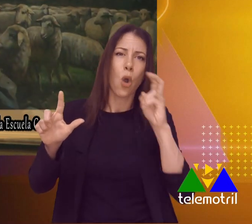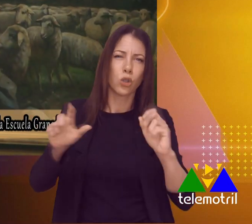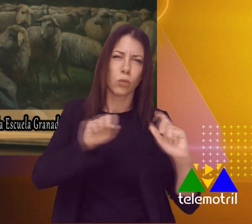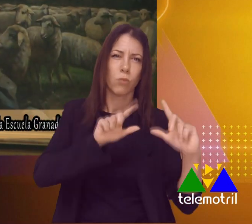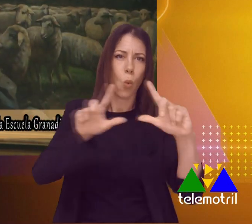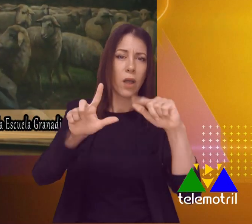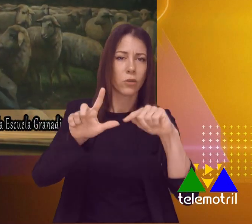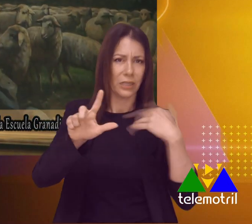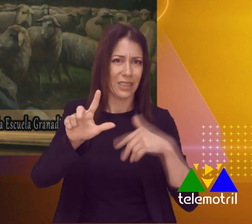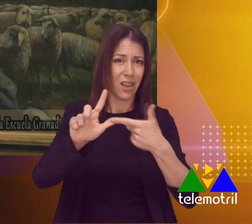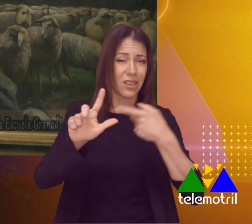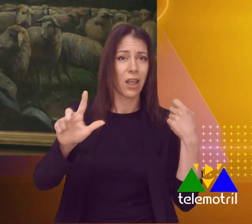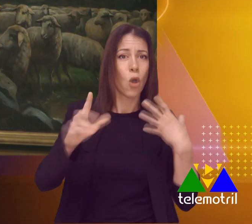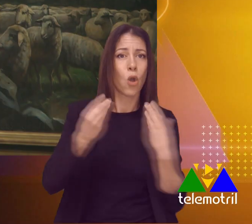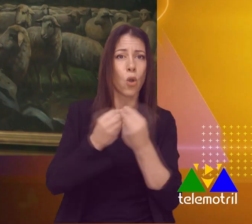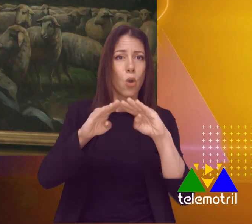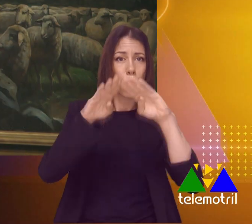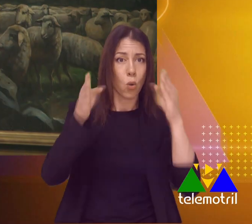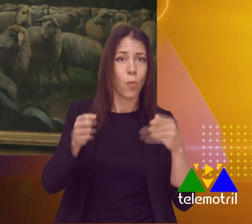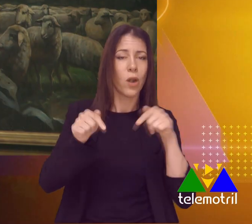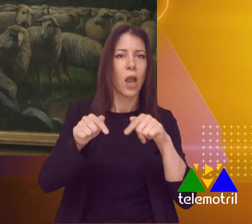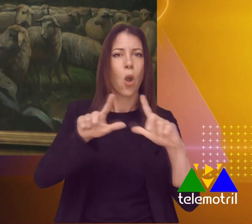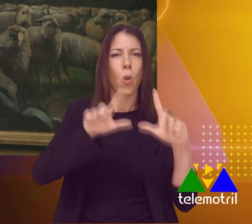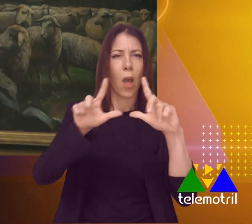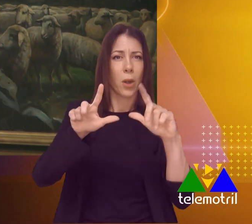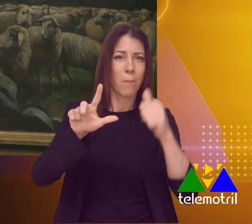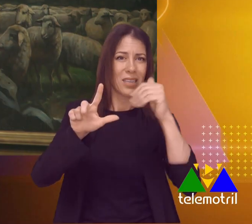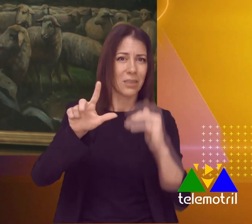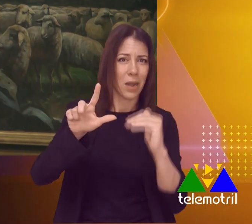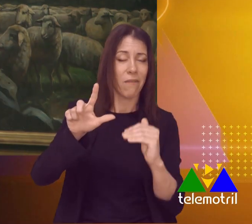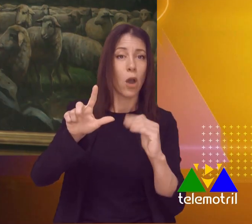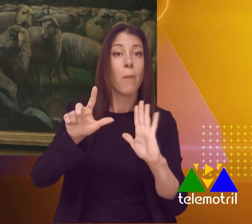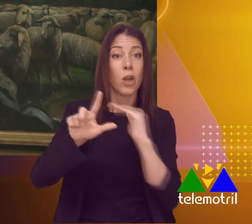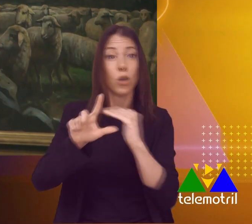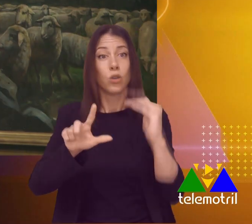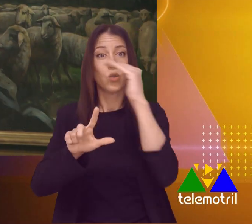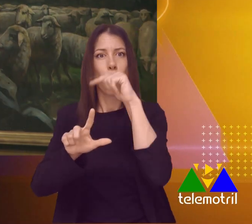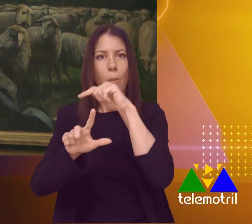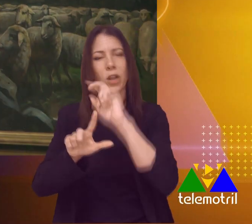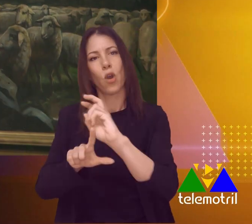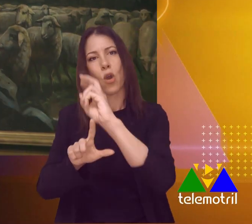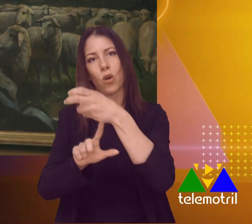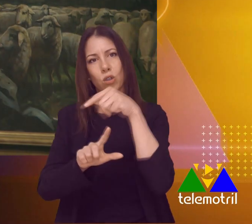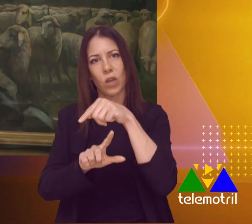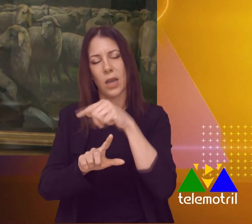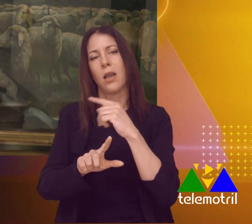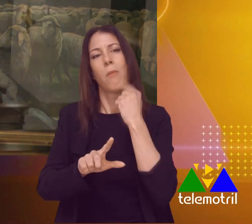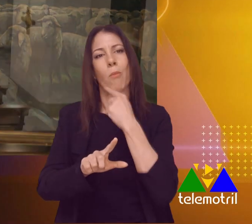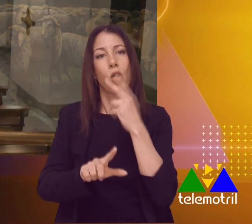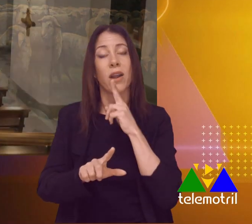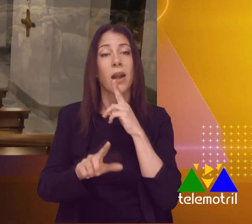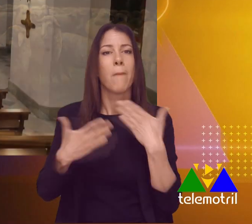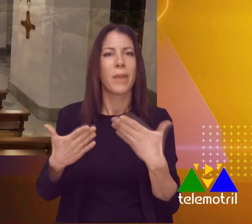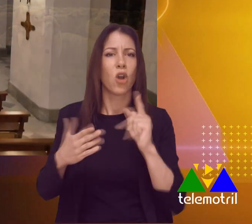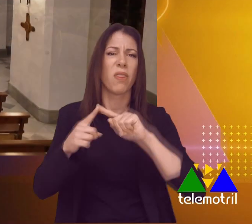copulado, con cúpula, y el cuadro estaba más para abajo y la parte superior lo coronaba el otro cuadro de Bocanegra. Pero